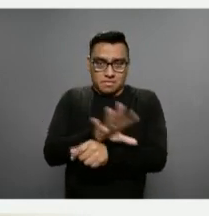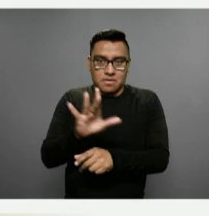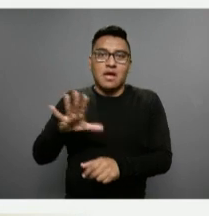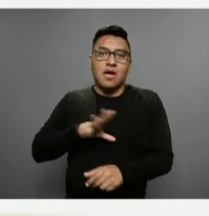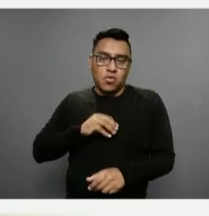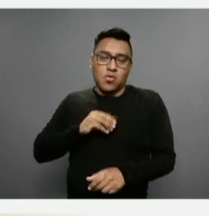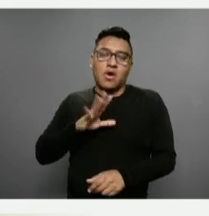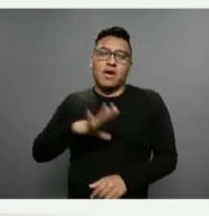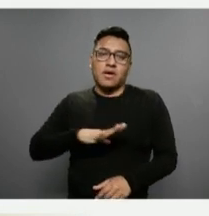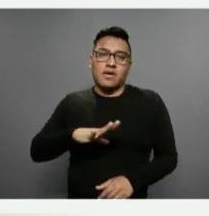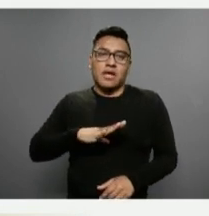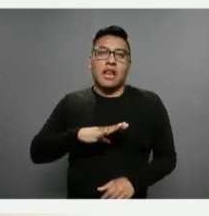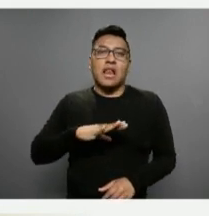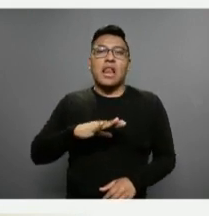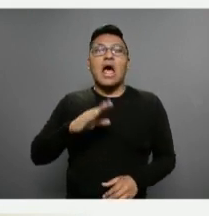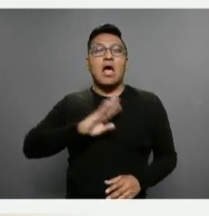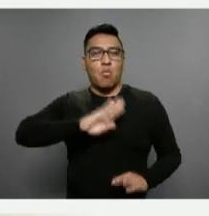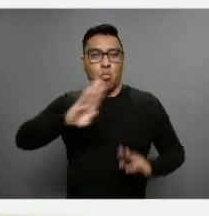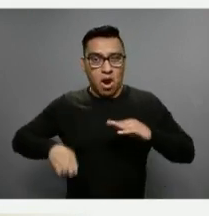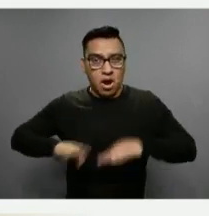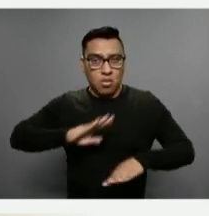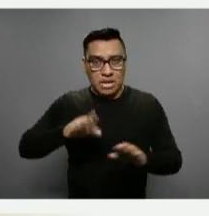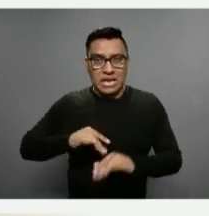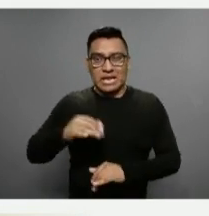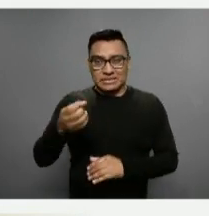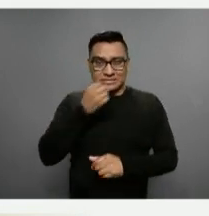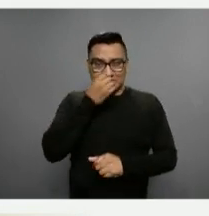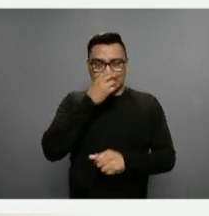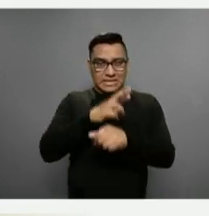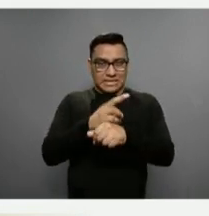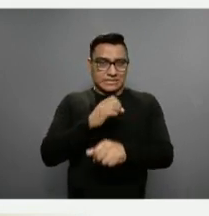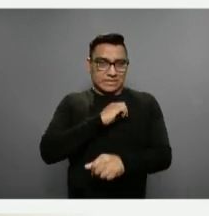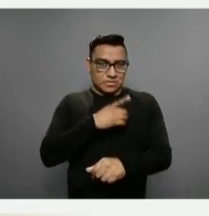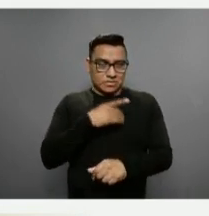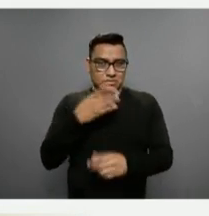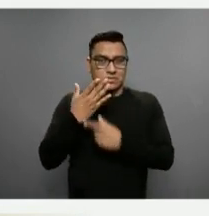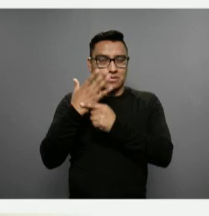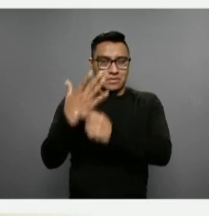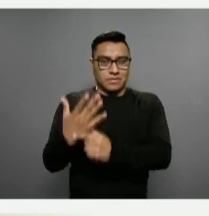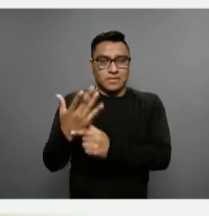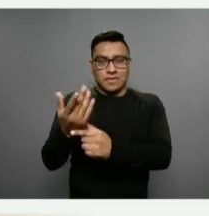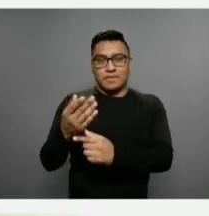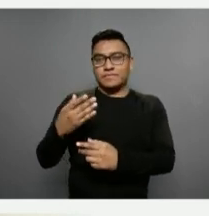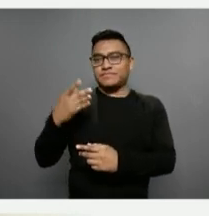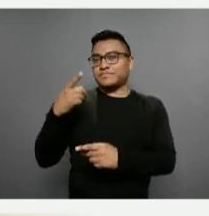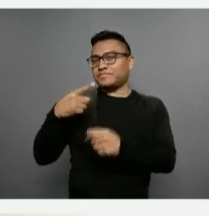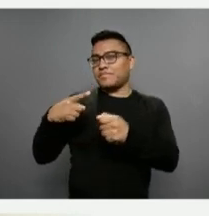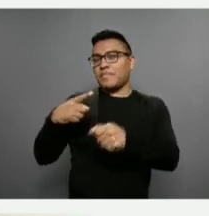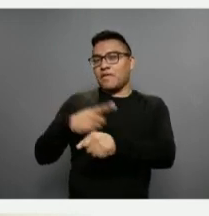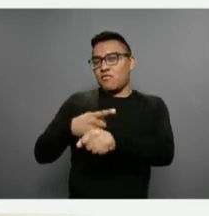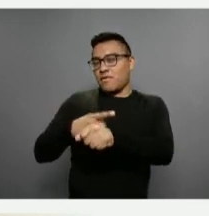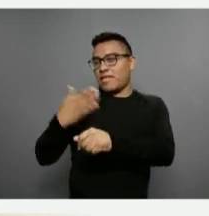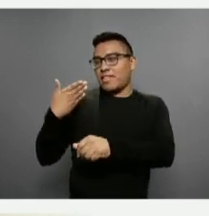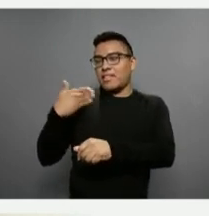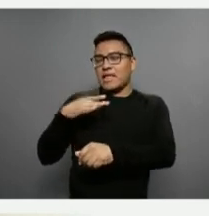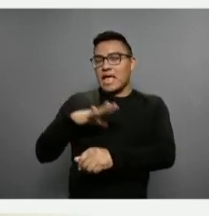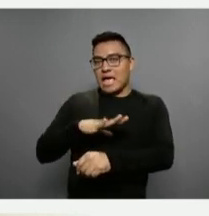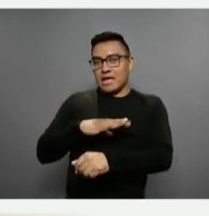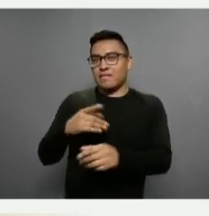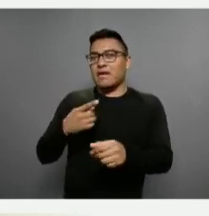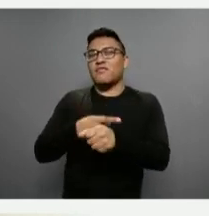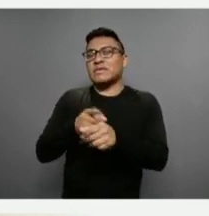muertes, que es el siguiente mapa que presenta la Secretaría de Salud, donde nos hablan de los padecimientos previos, hoy también se mueve un poco